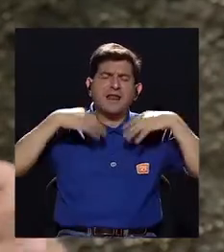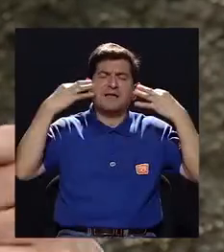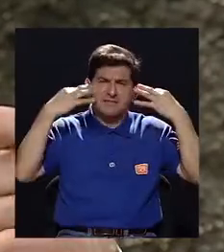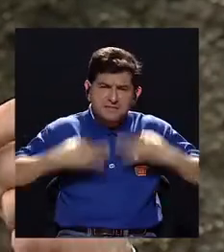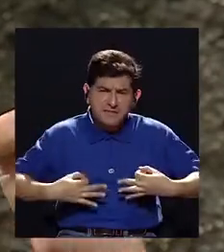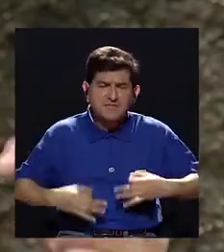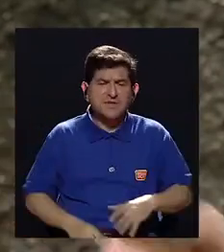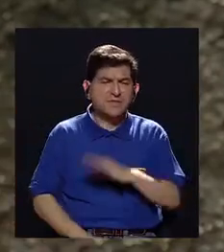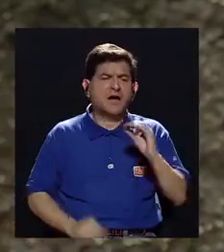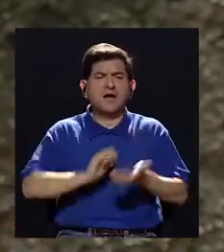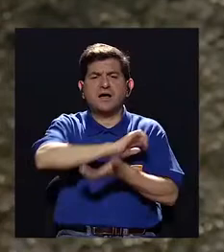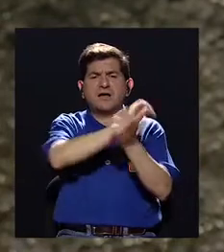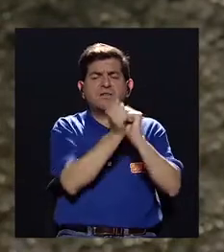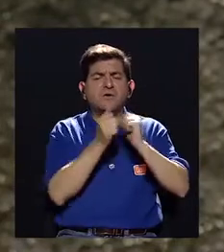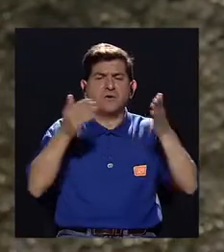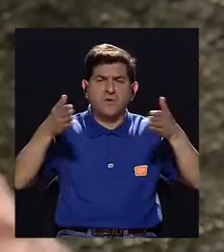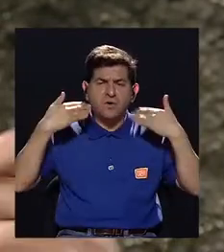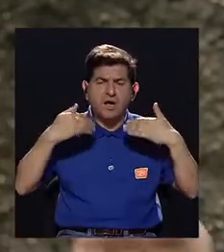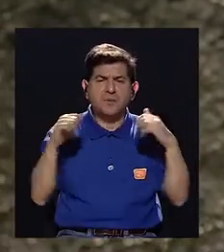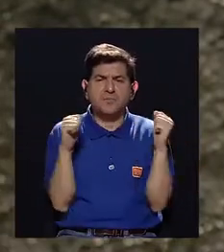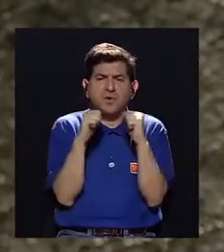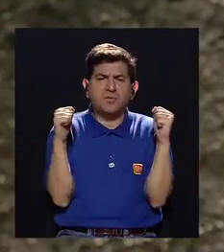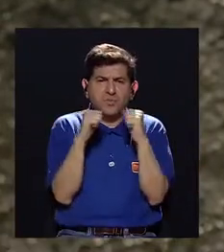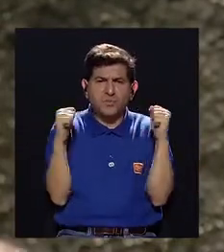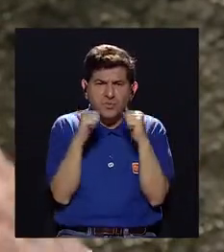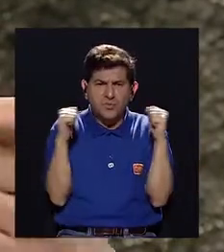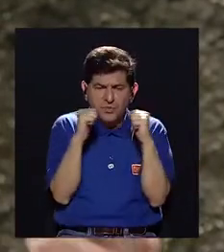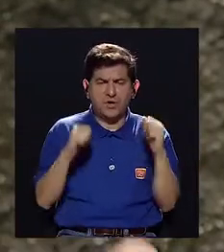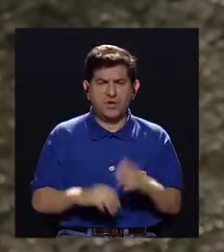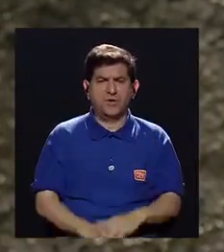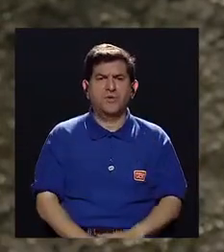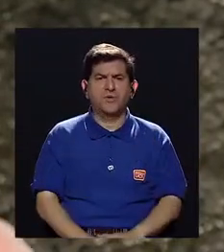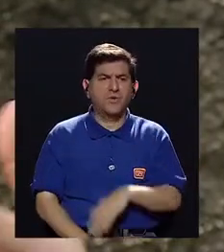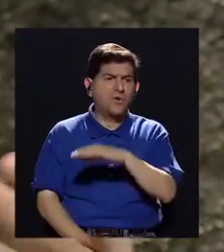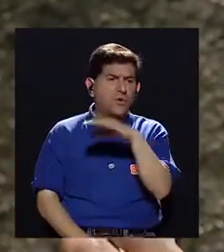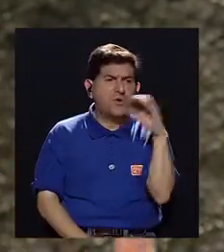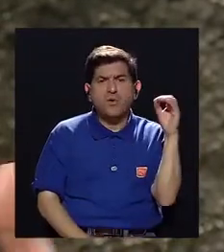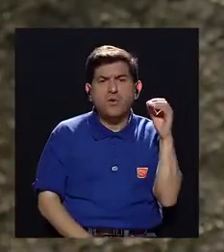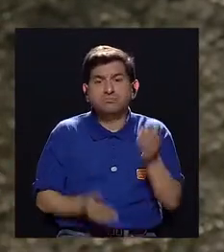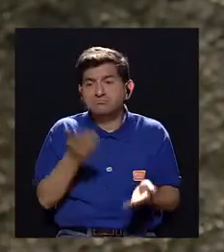ejercicio, con el cambio de clima, el frío, algunos